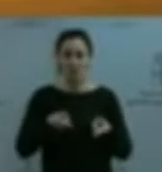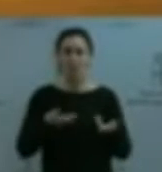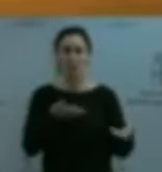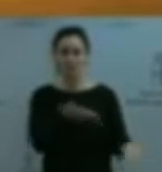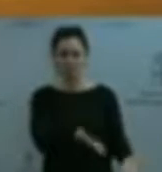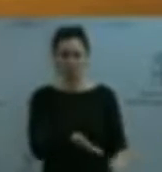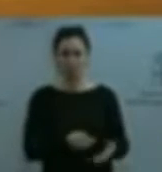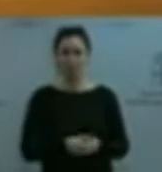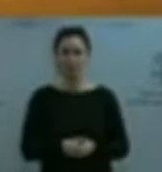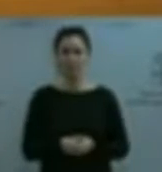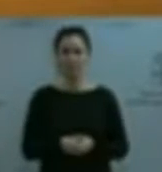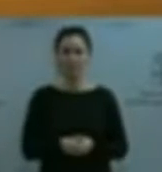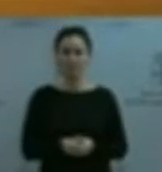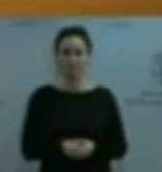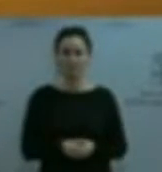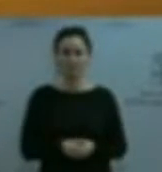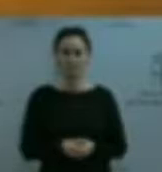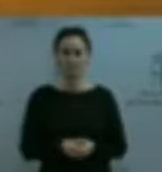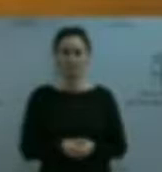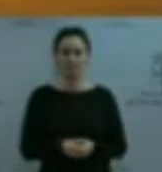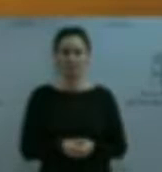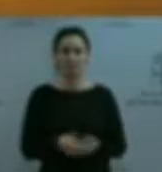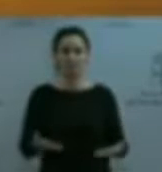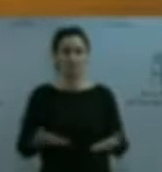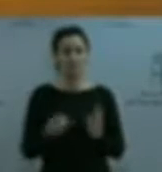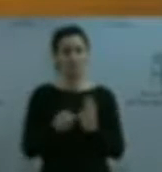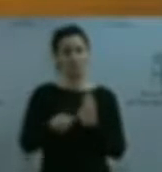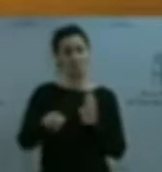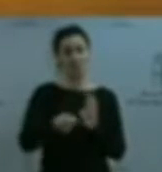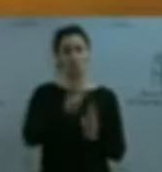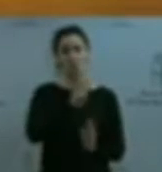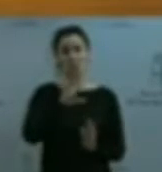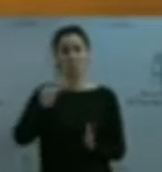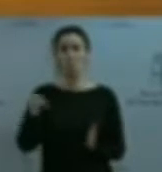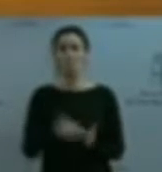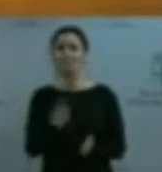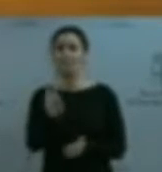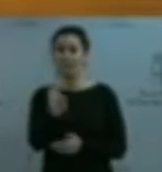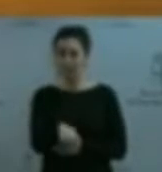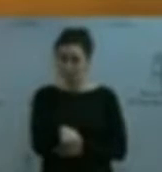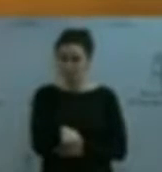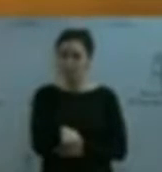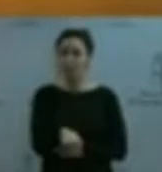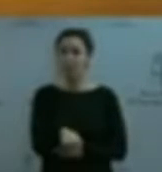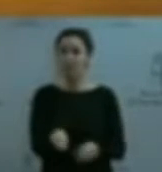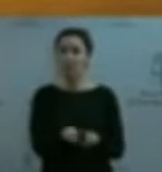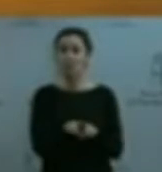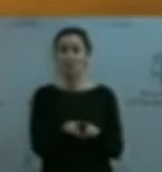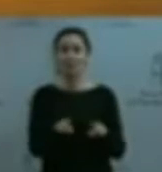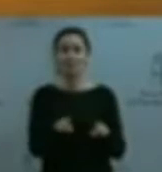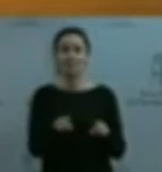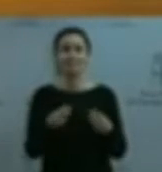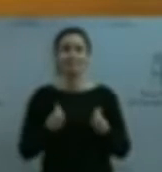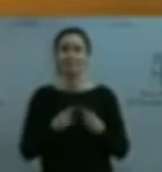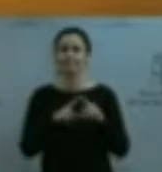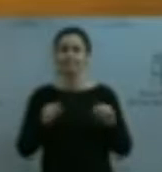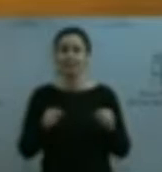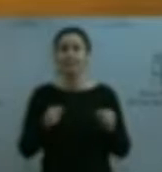se quitan de una partida de 450.000 euros destinada a promover el turismo en Asturias, 74.000 vamos a tener que dedicarlas a